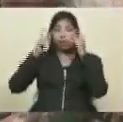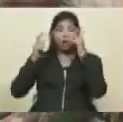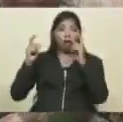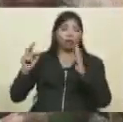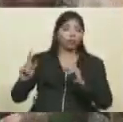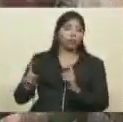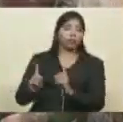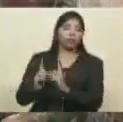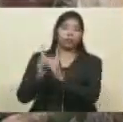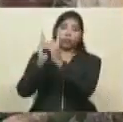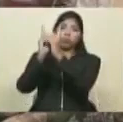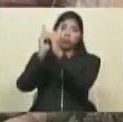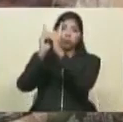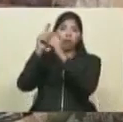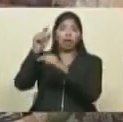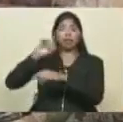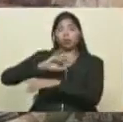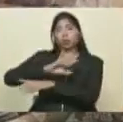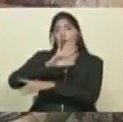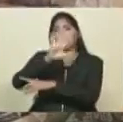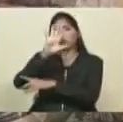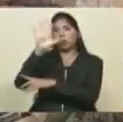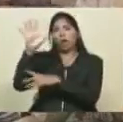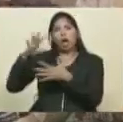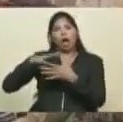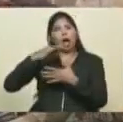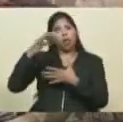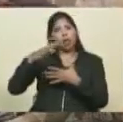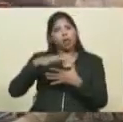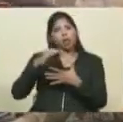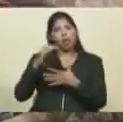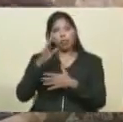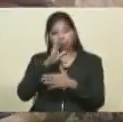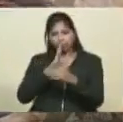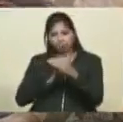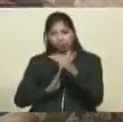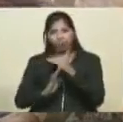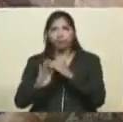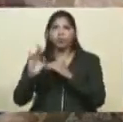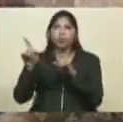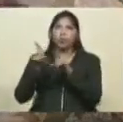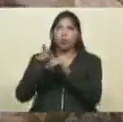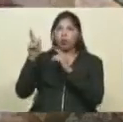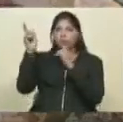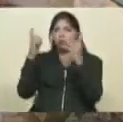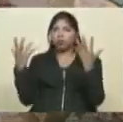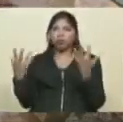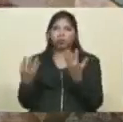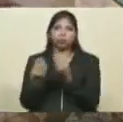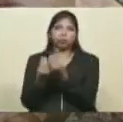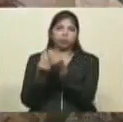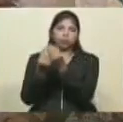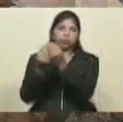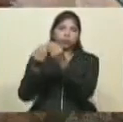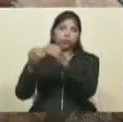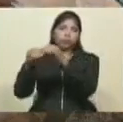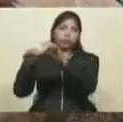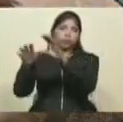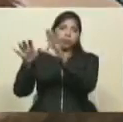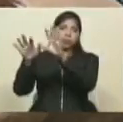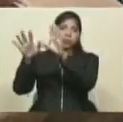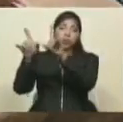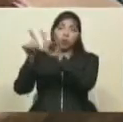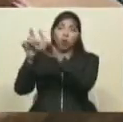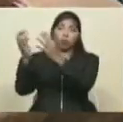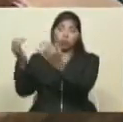donde las almas nobles como la tuya y las almas nobles como la de Chávez se juntarán para seguir